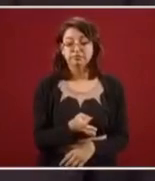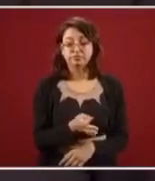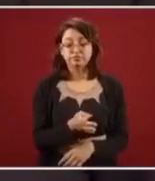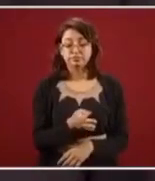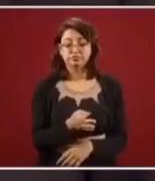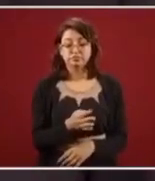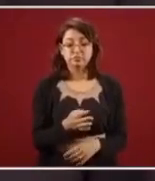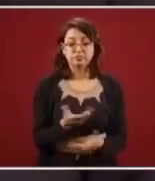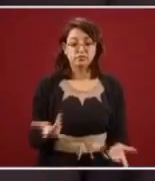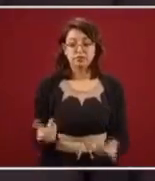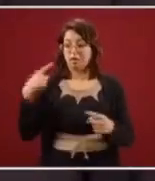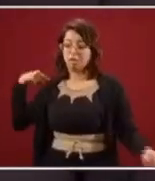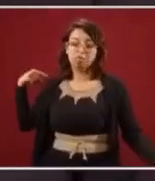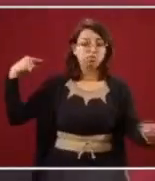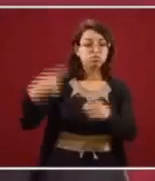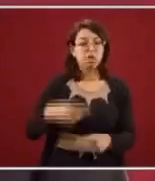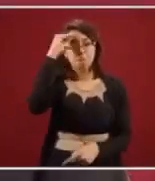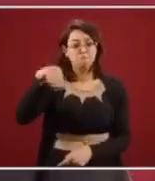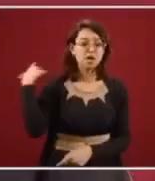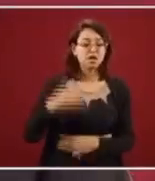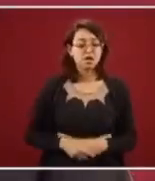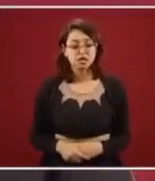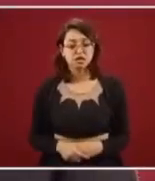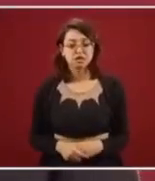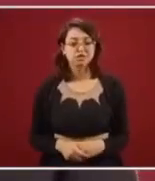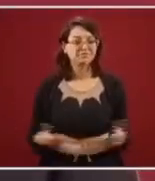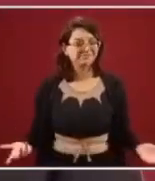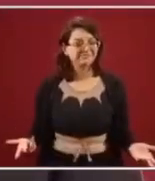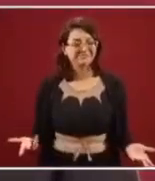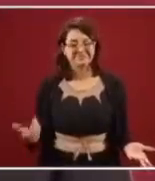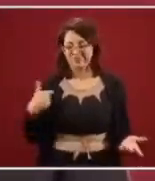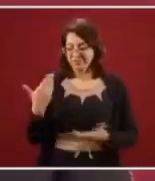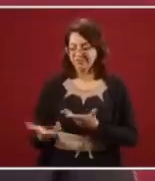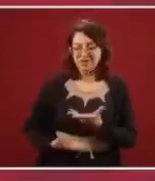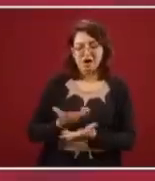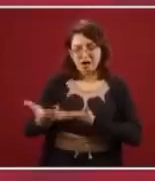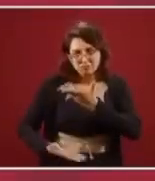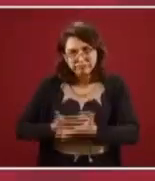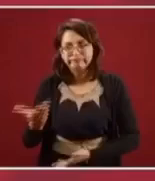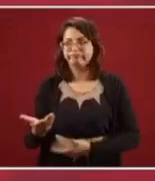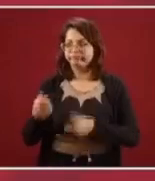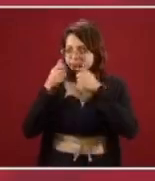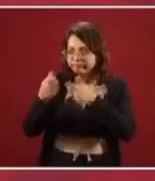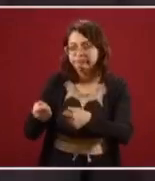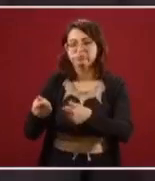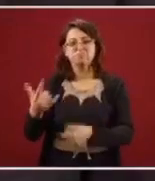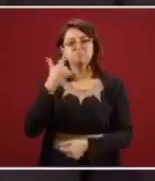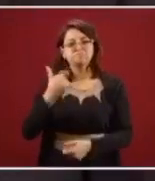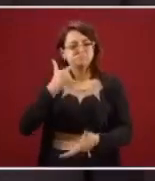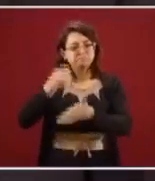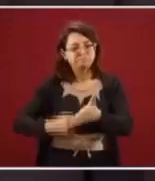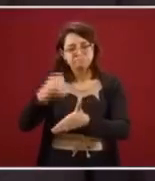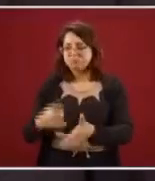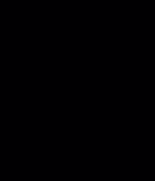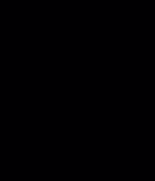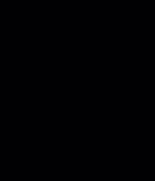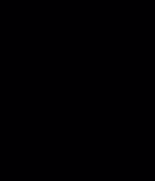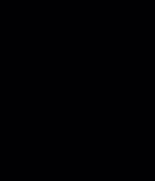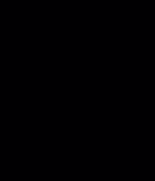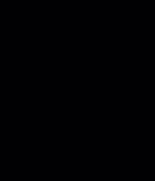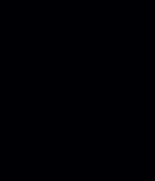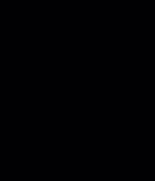te olvidas porque llegamos aquí. Llegamos aquí para servir en pos de otros, luchar para otros.